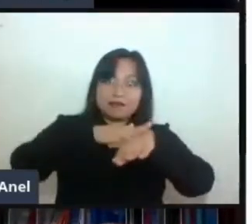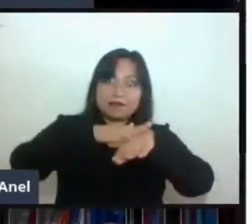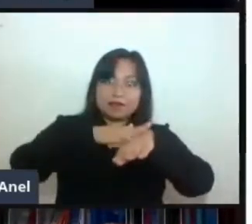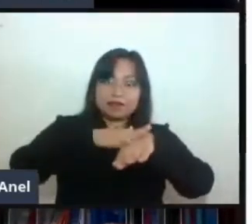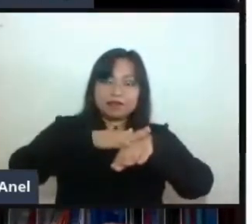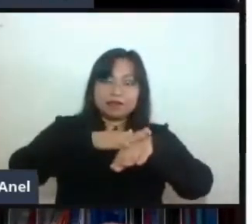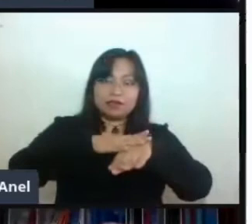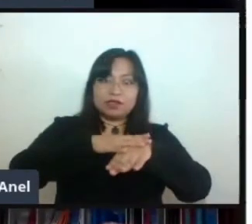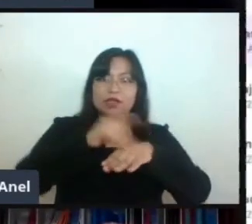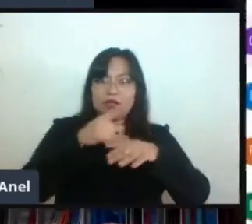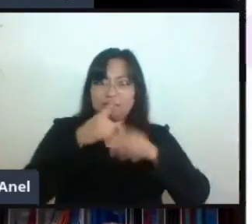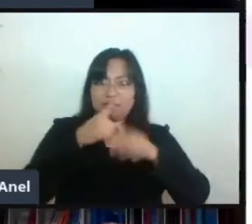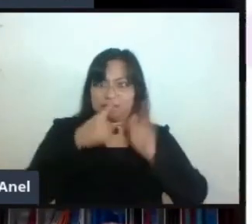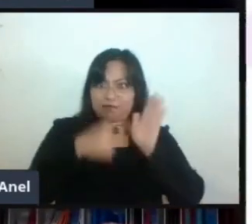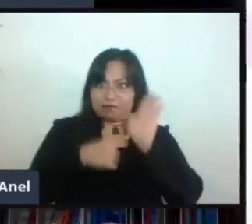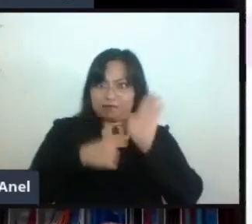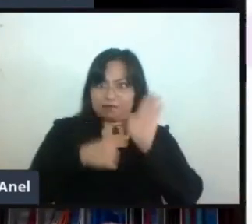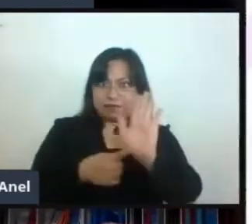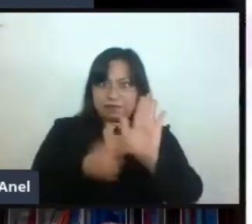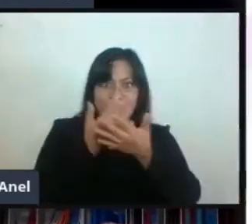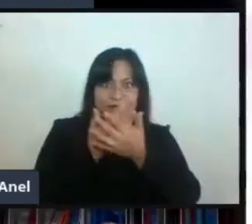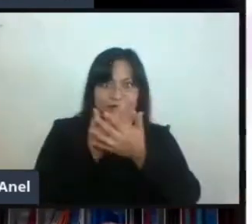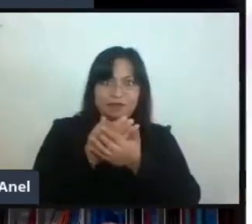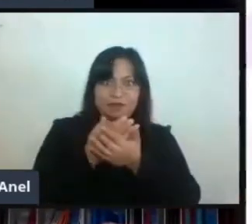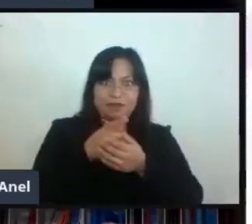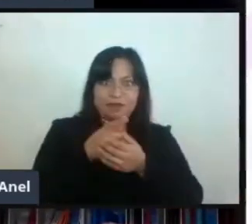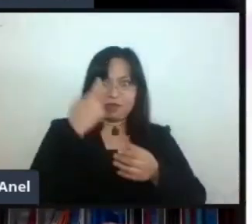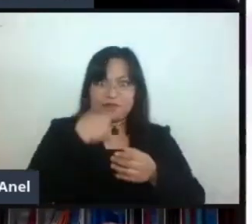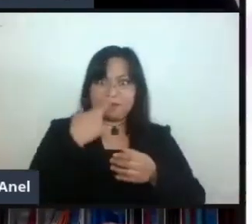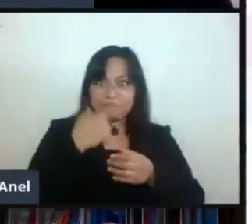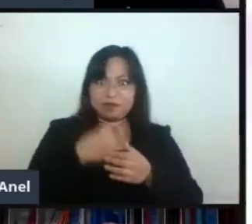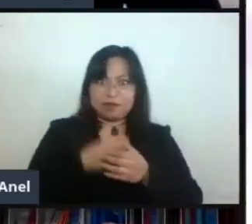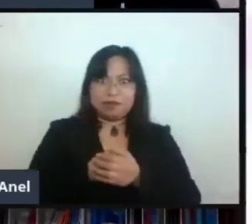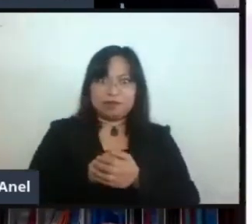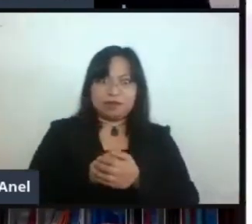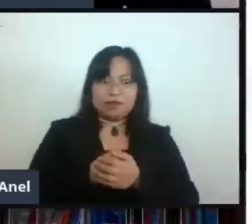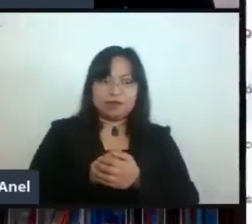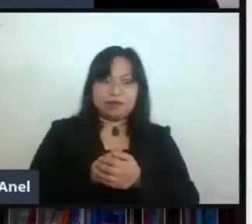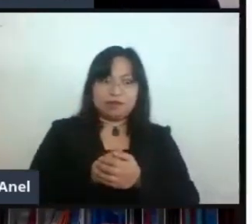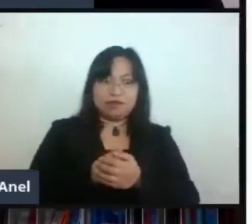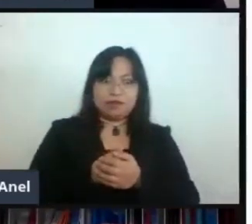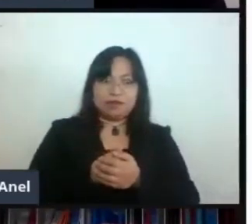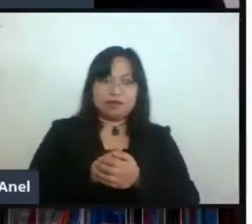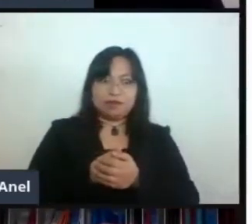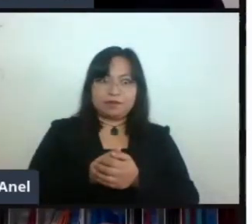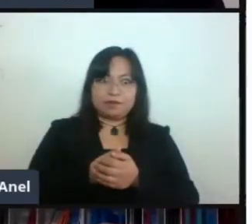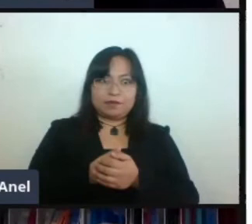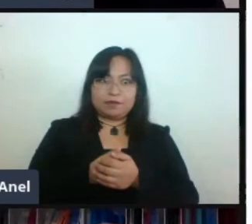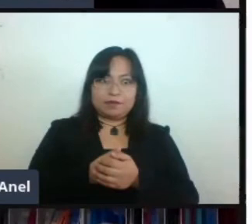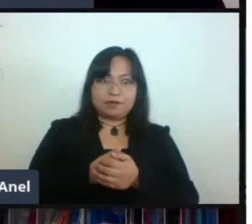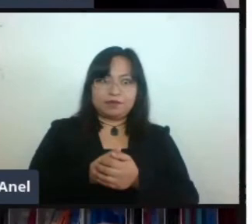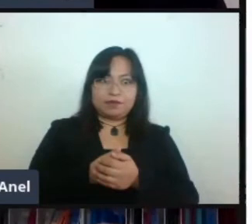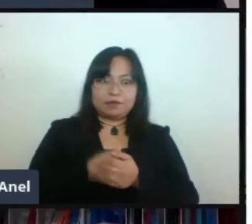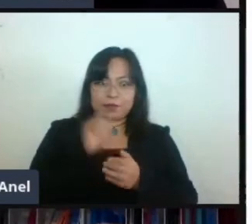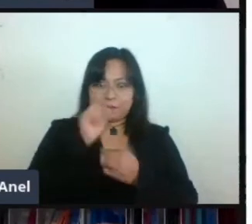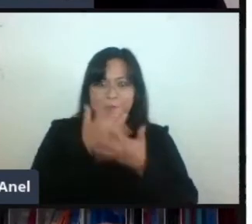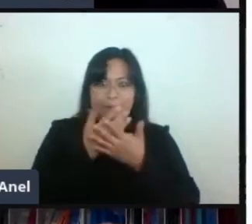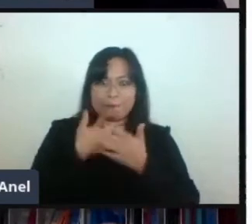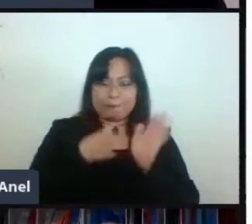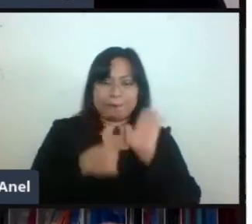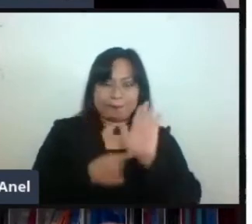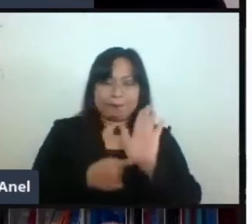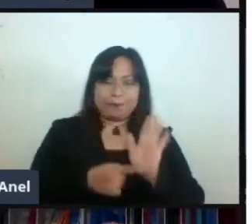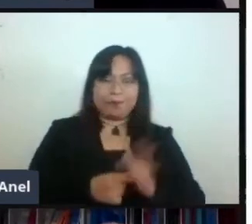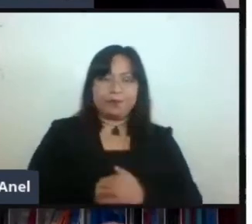entregas todavía, pero aquí debo tener algo. Déjenme ver si alguien ya me entregó de